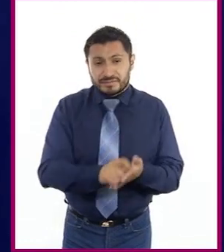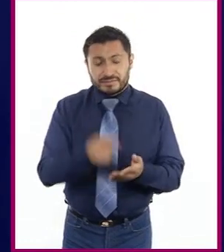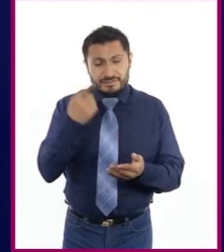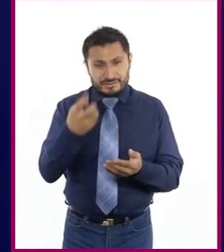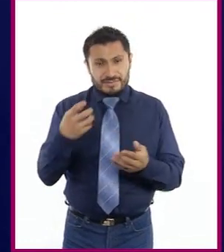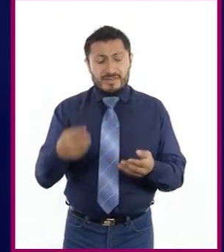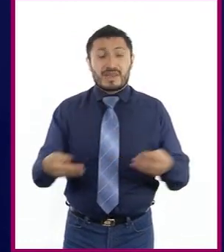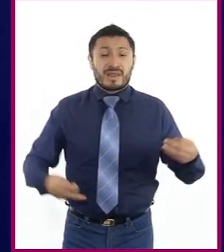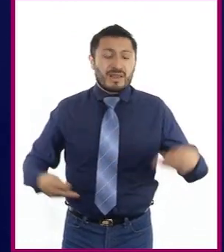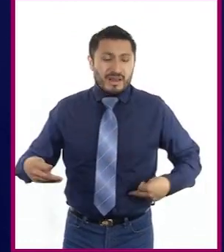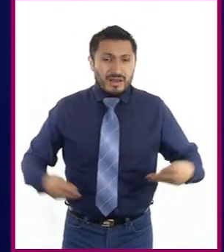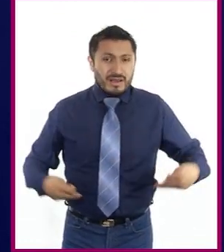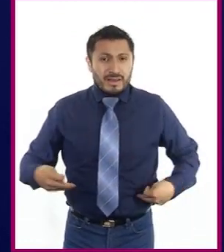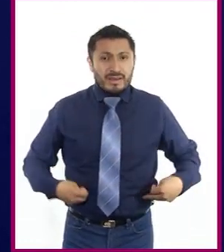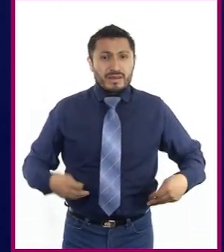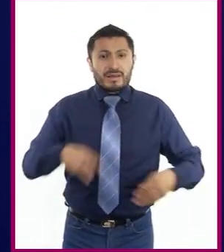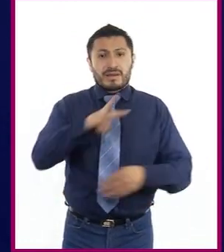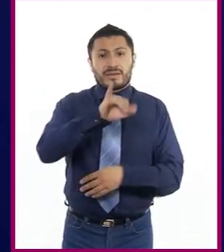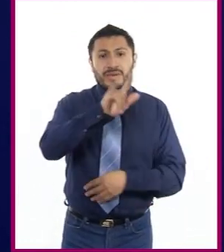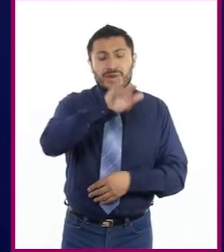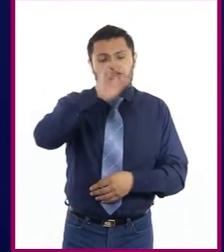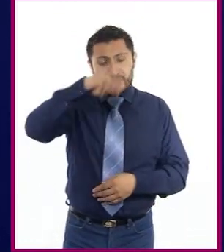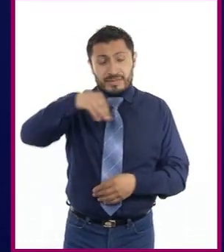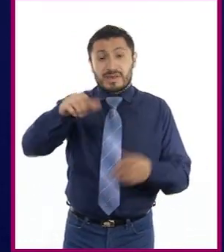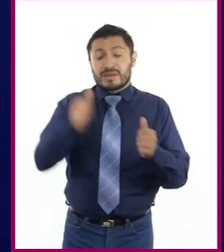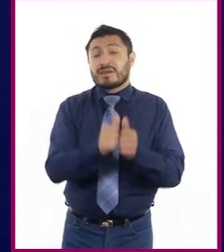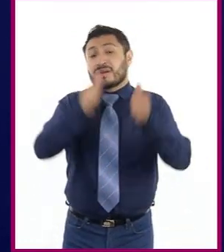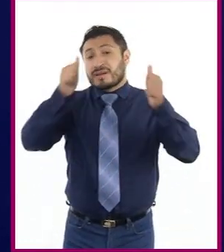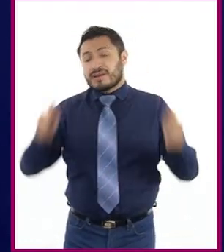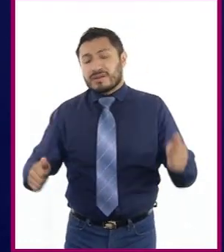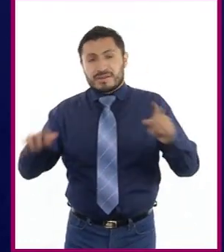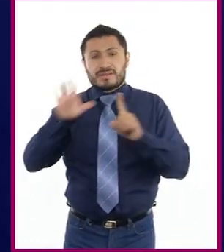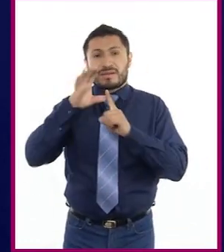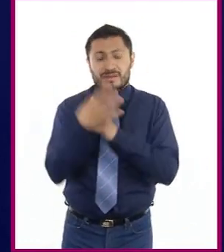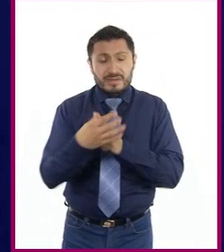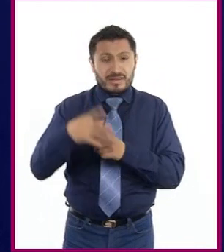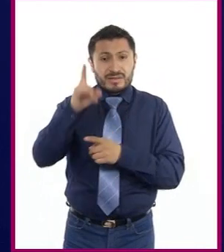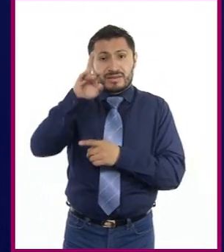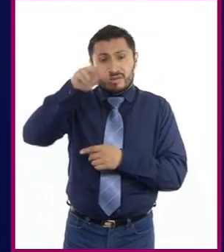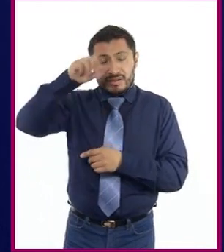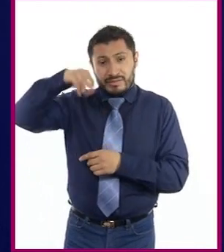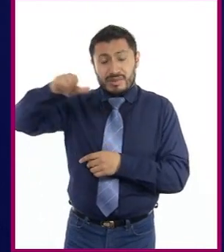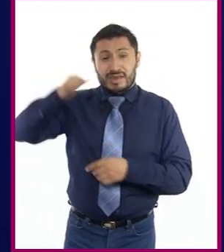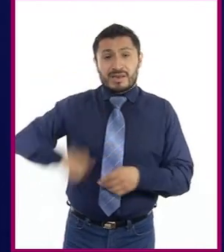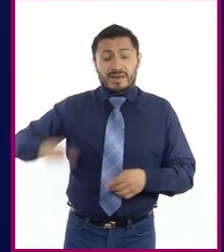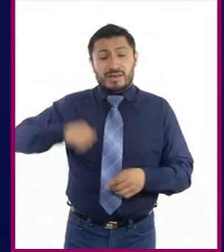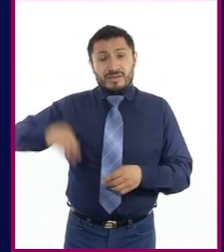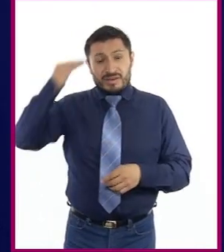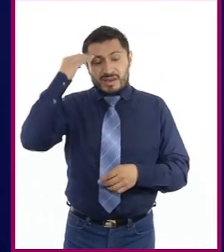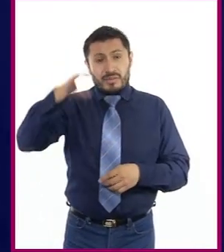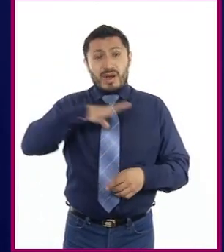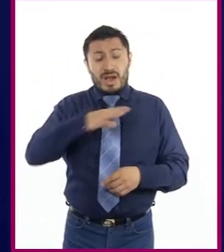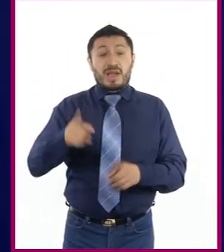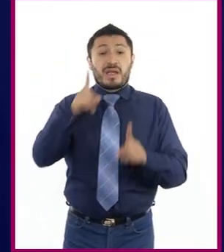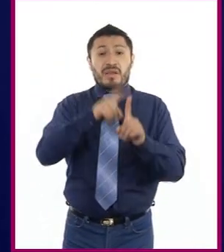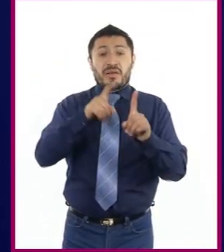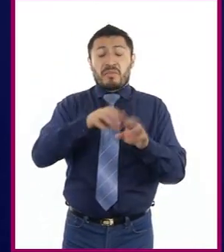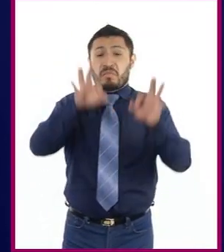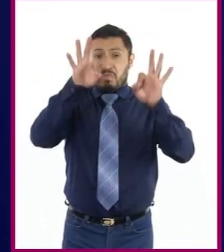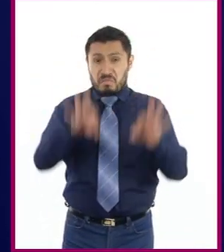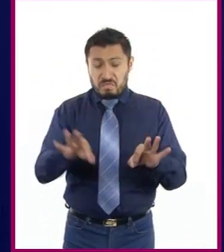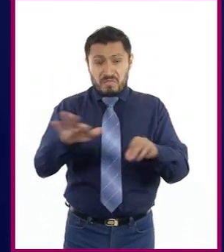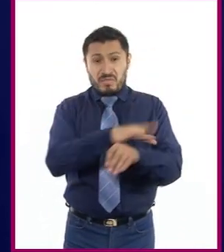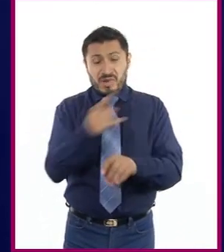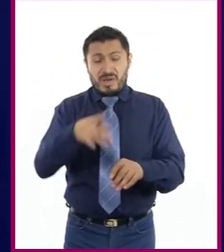autor, William Shakespeare, se separó de las convenciones dramáticas de aquella época y logró alcanzar buenas críticas debido